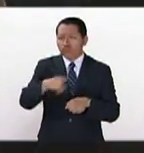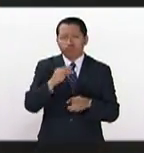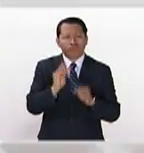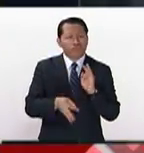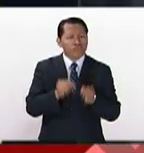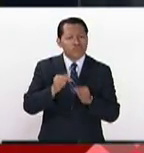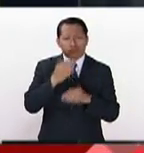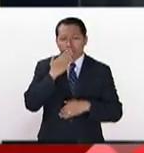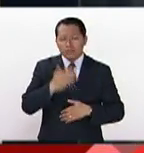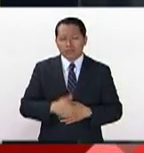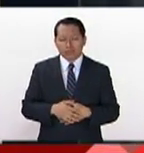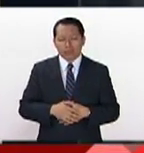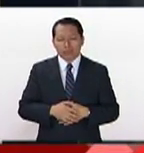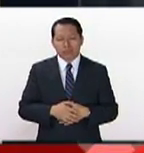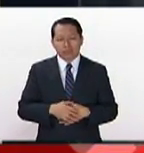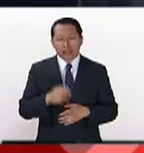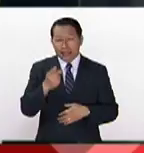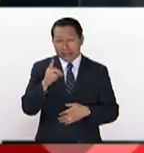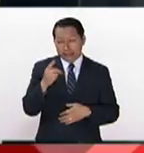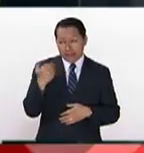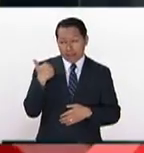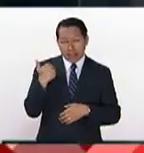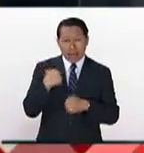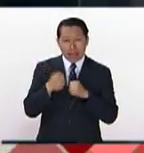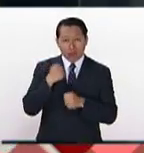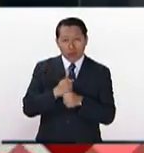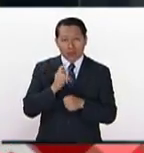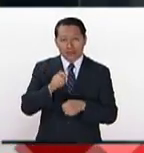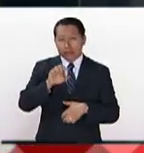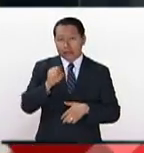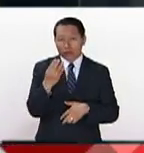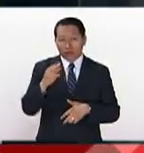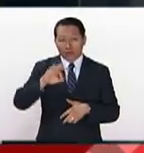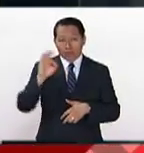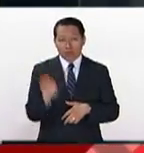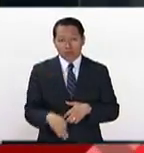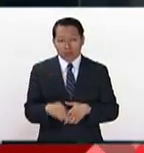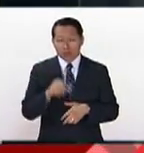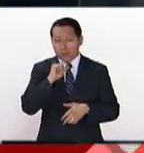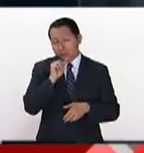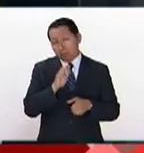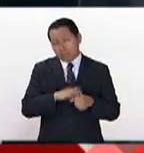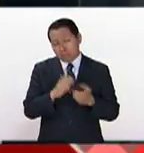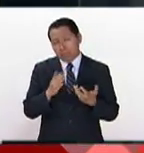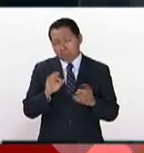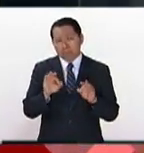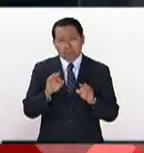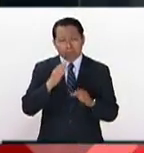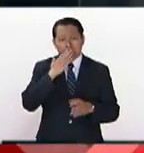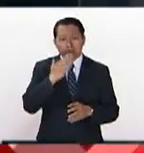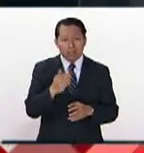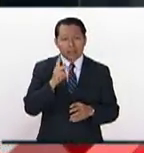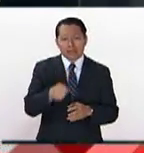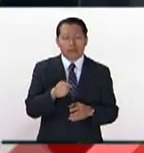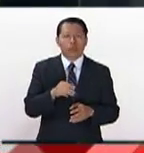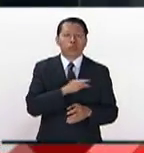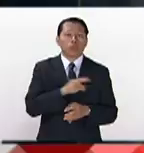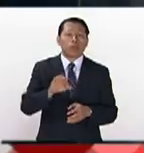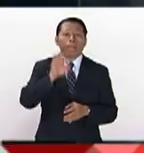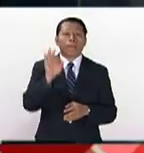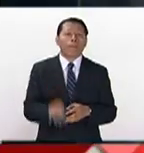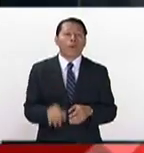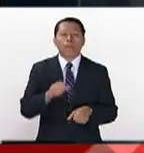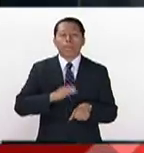social. A diciembre del año pasado, el 64%, nada mal. Es la reforma que tiene el porcentaje de